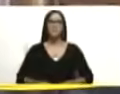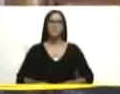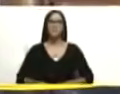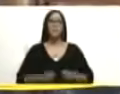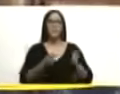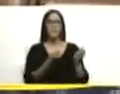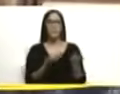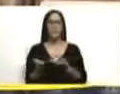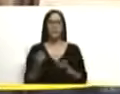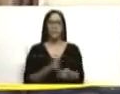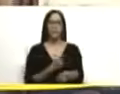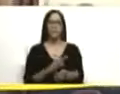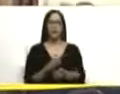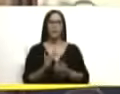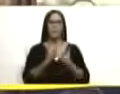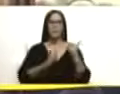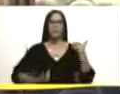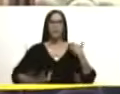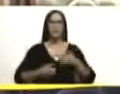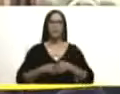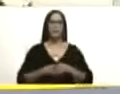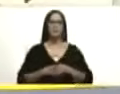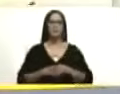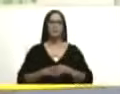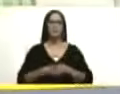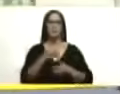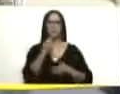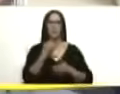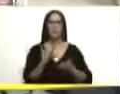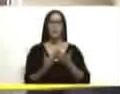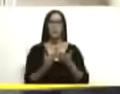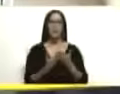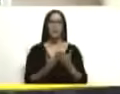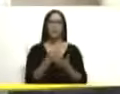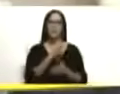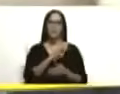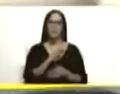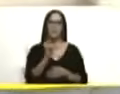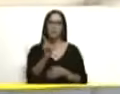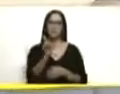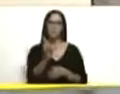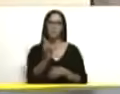Bienvenido, hermano presidente. Bueno, el Partido Socialista Unido de Venezuela,